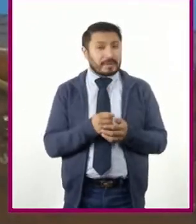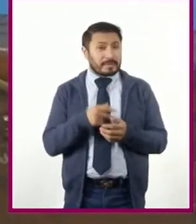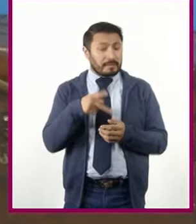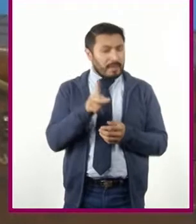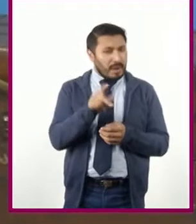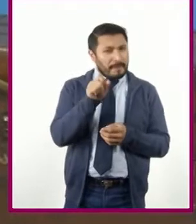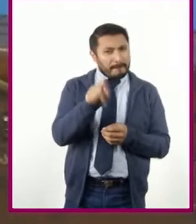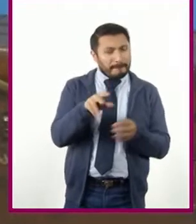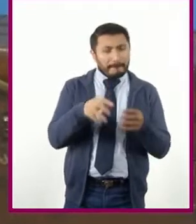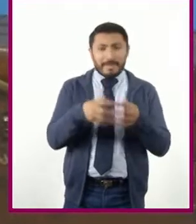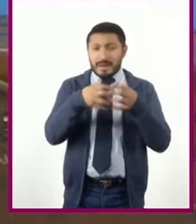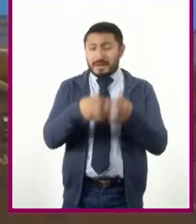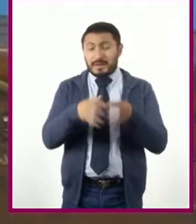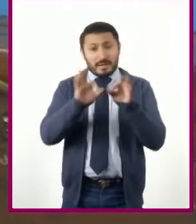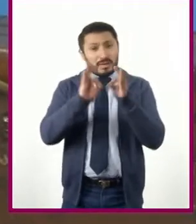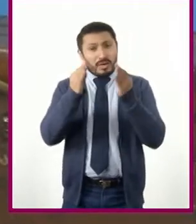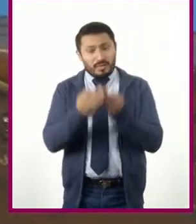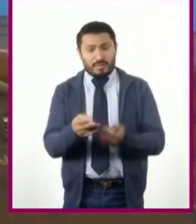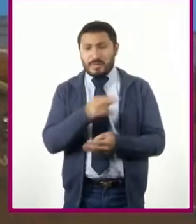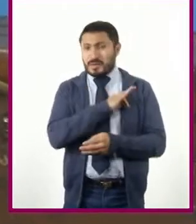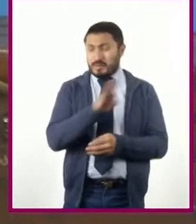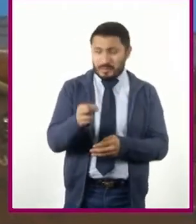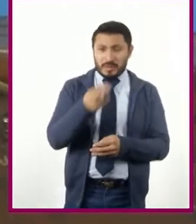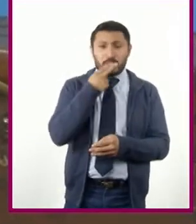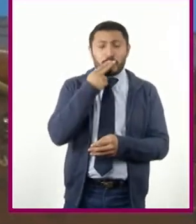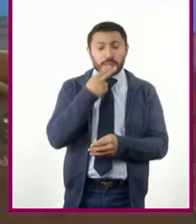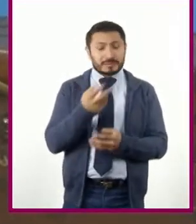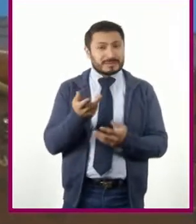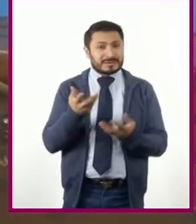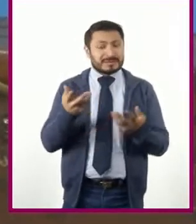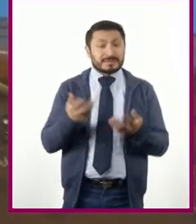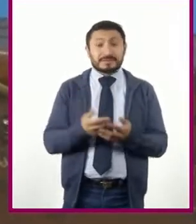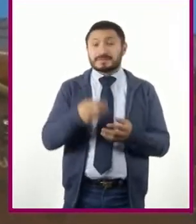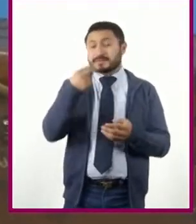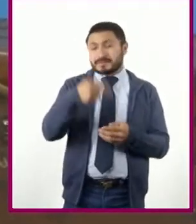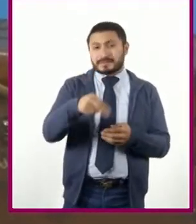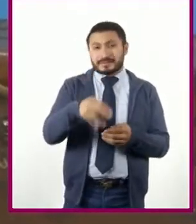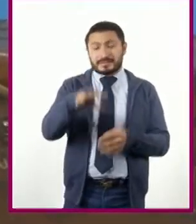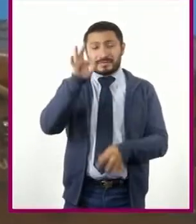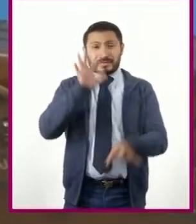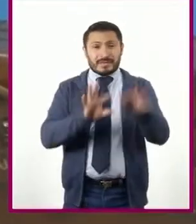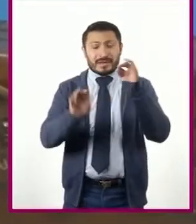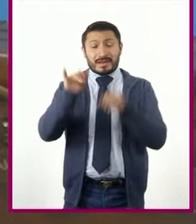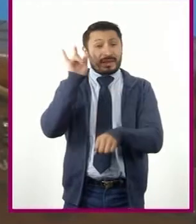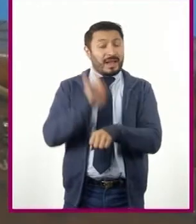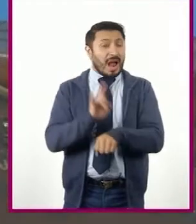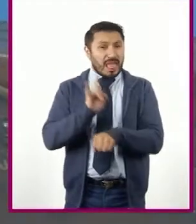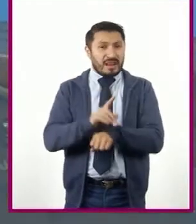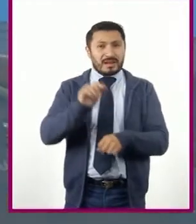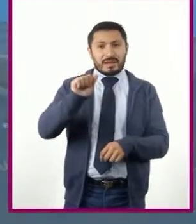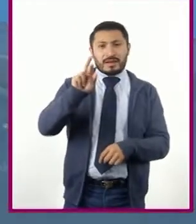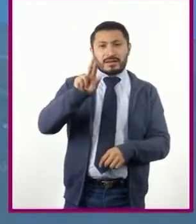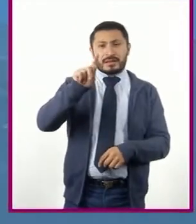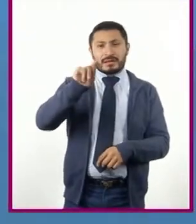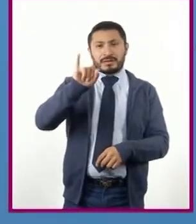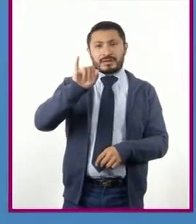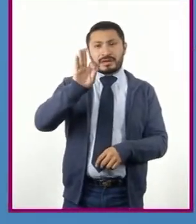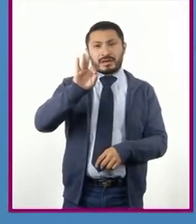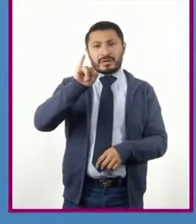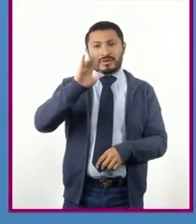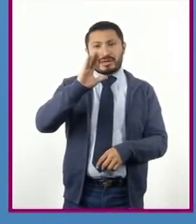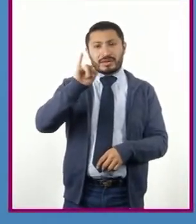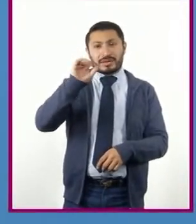mecanismo puede aplicarse de forma consciente, es la llamada selección artificial. Se pensaba que